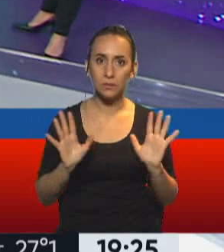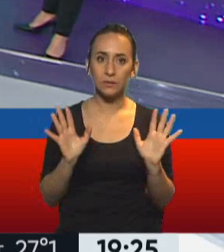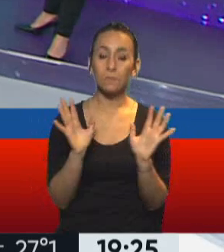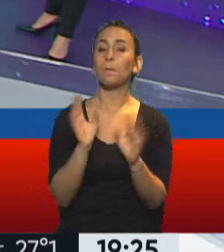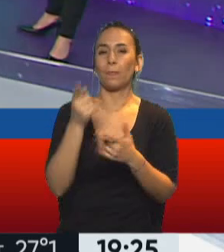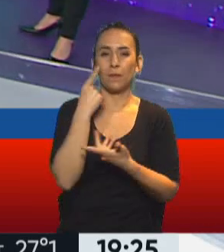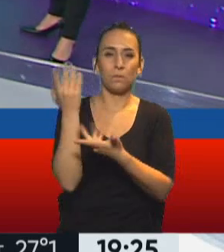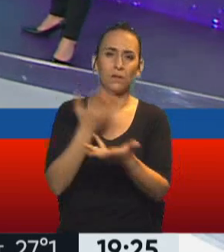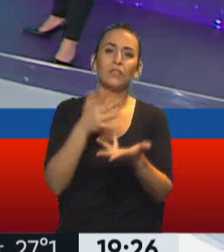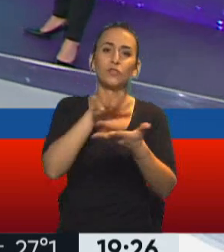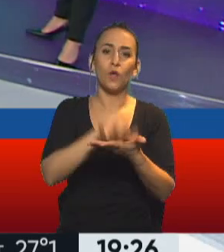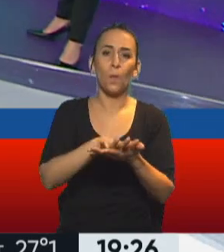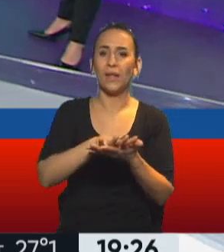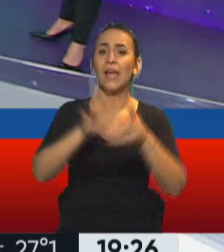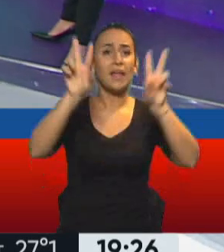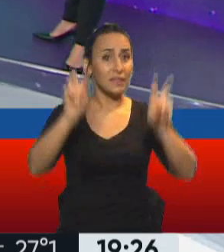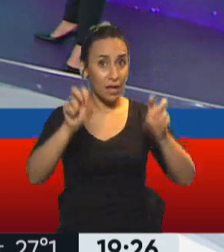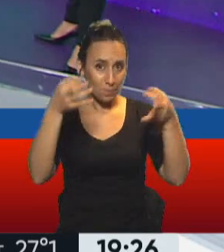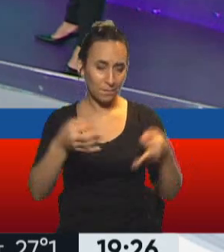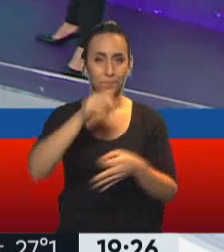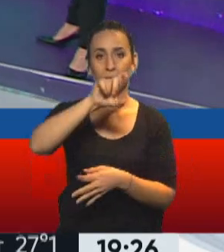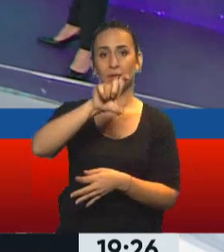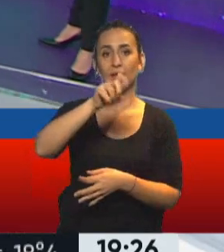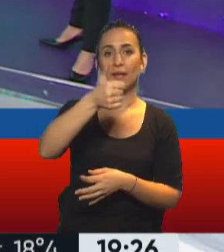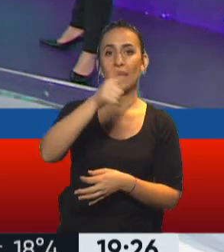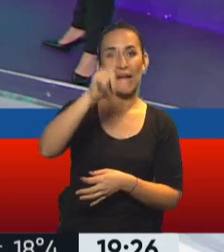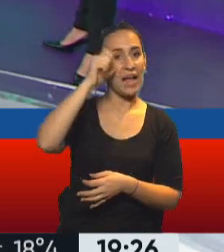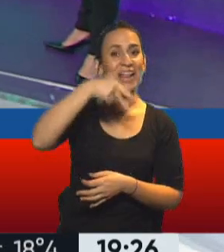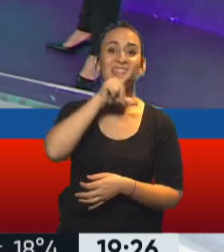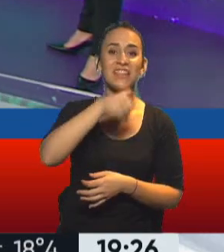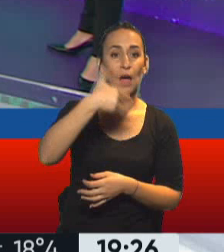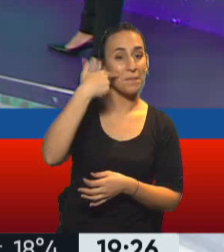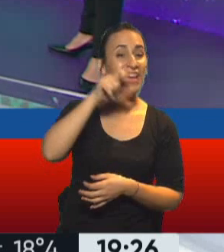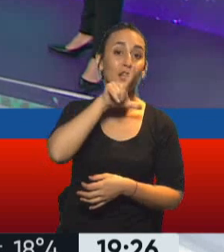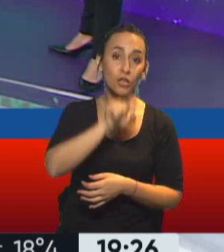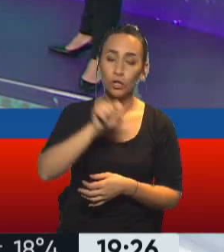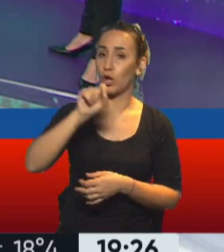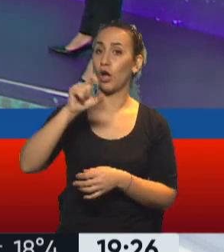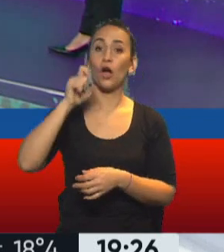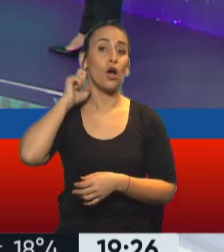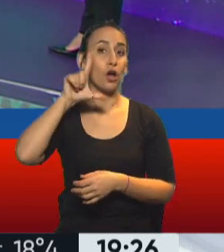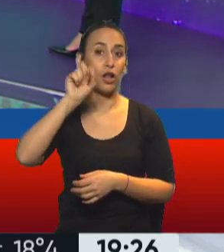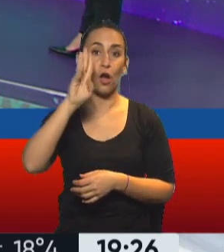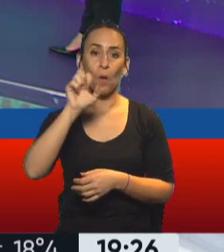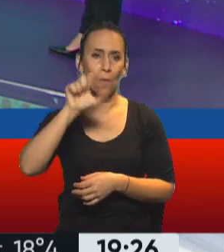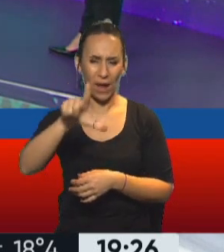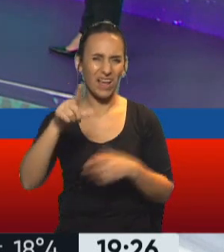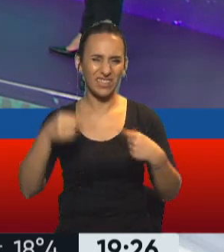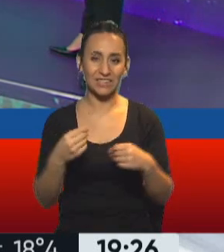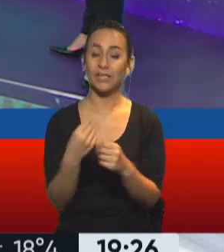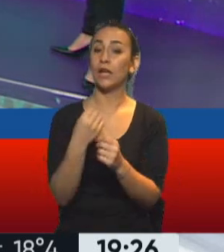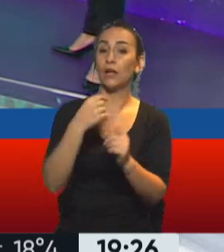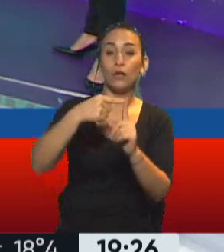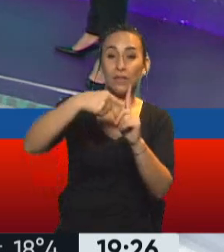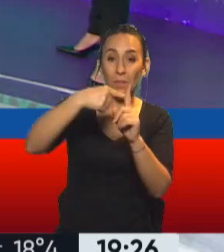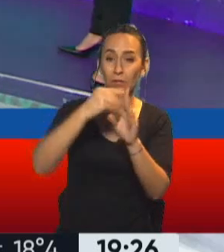del calentamiento global. Estamos a 1,2 grados por encima del nivel preindustrial. Recordemos que en